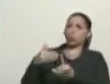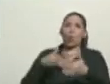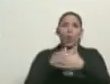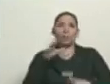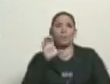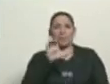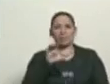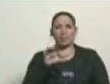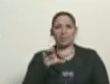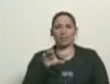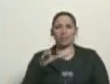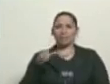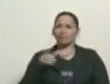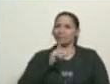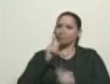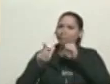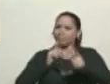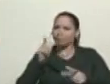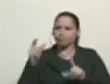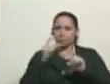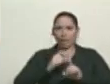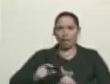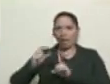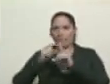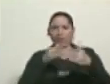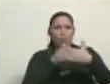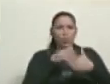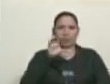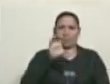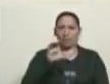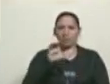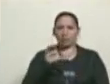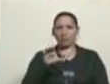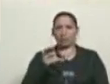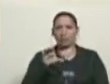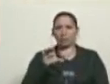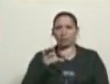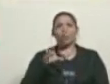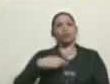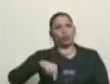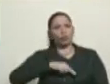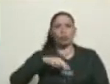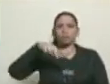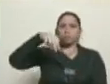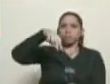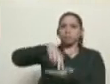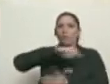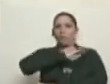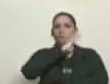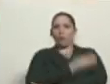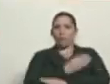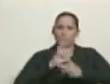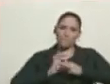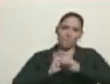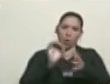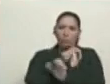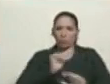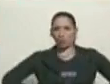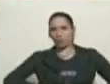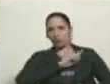cada ofensa contra la patria, pondrá de pie y monolíticamente a la Fuerza